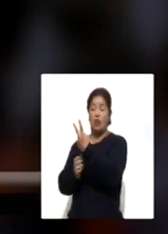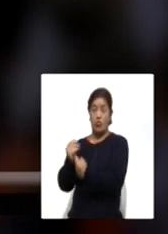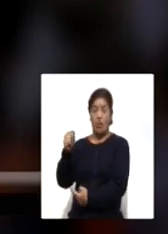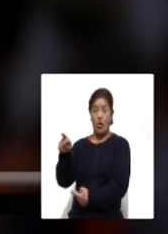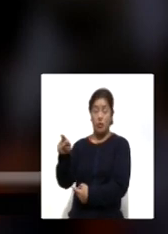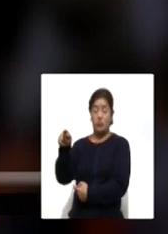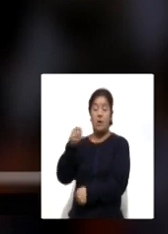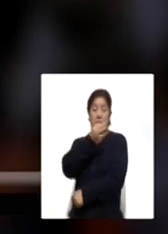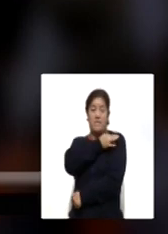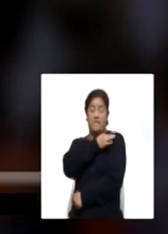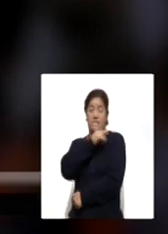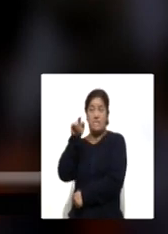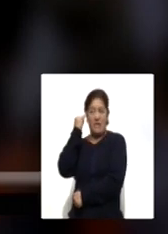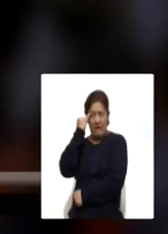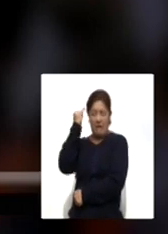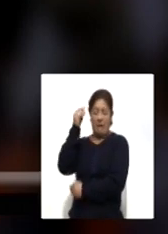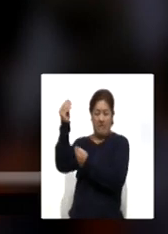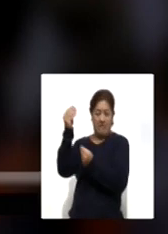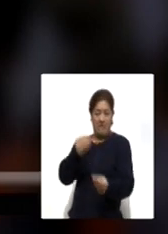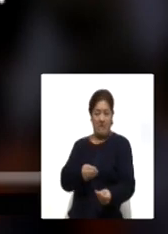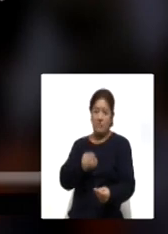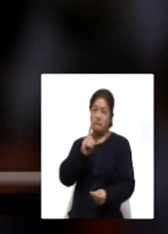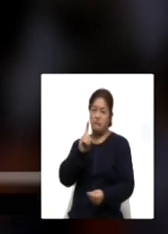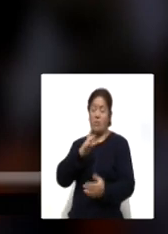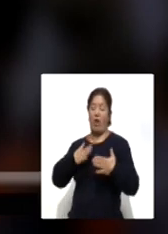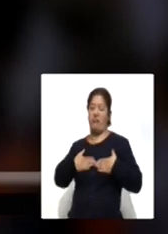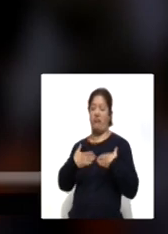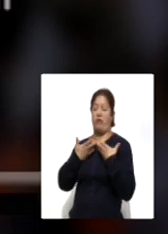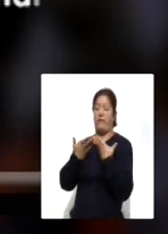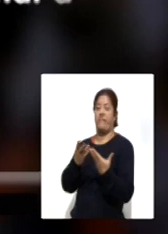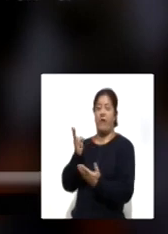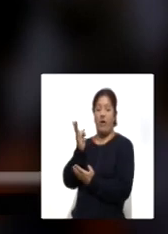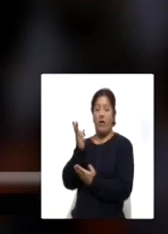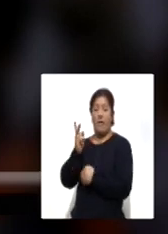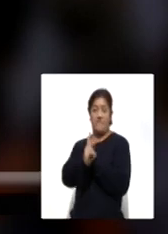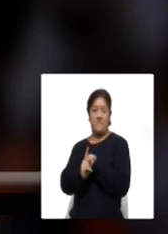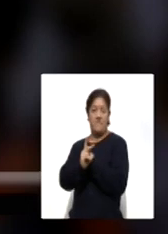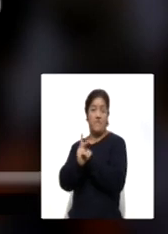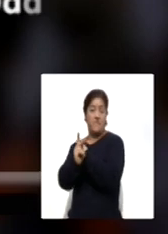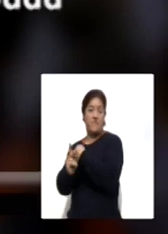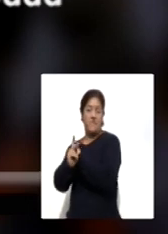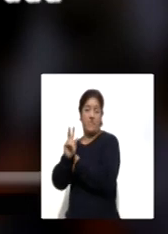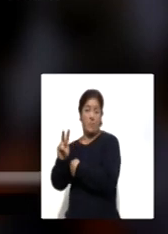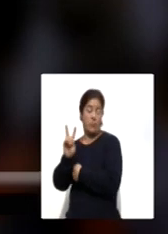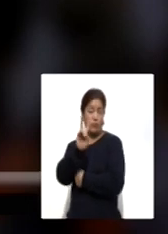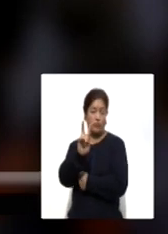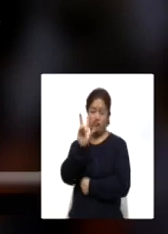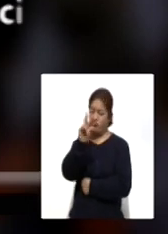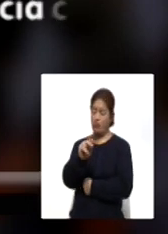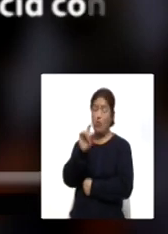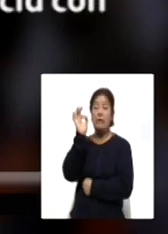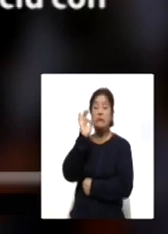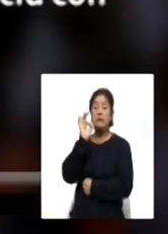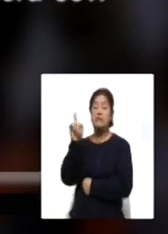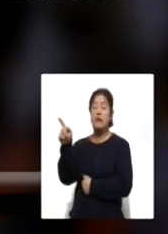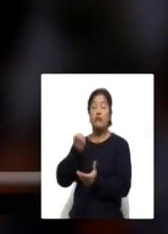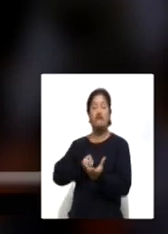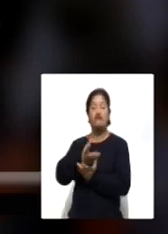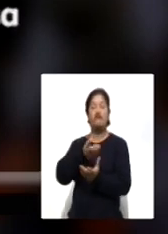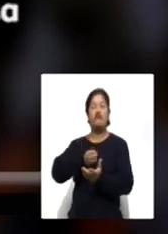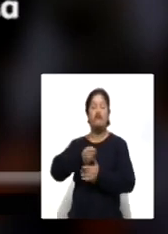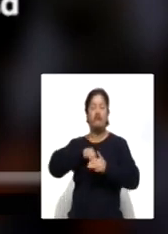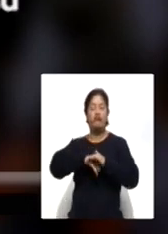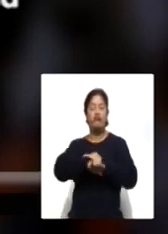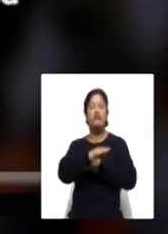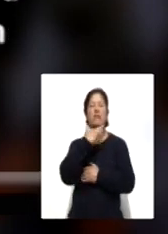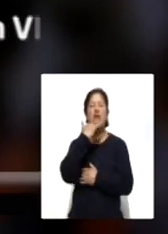en Twitter, indicó que no pueden confiar en esos países y que no es imposible que quieran contaminar a otras naciones. El número